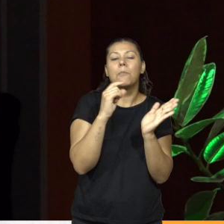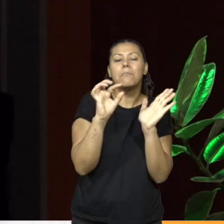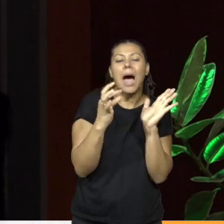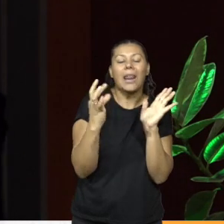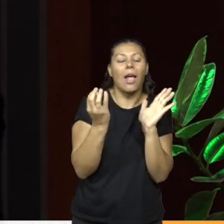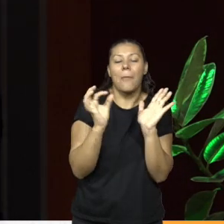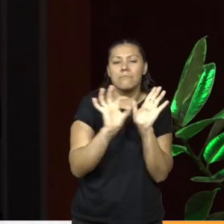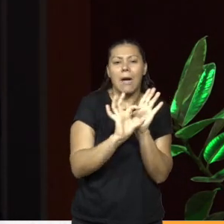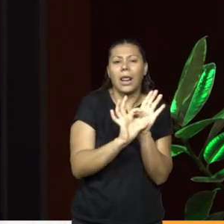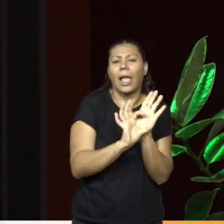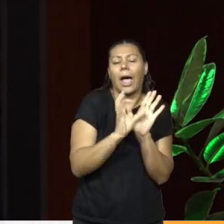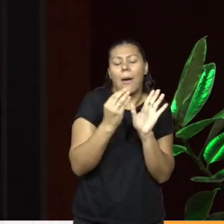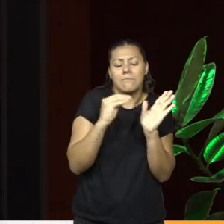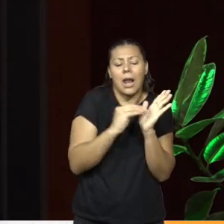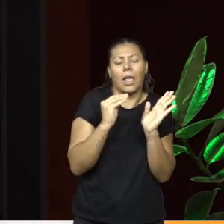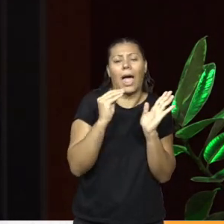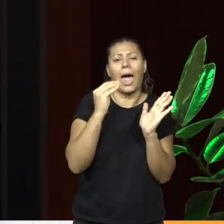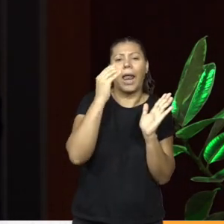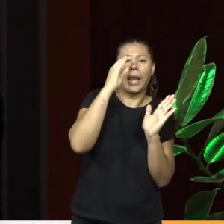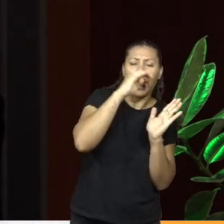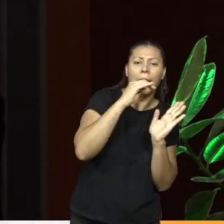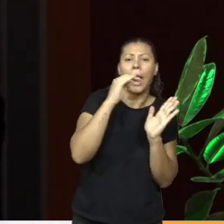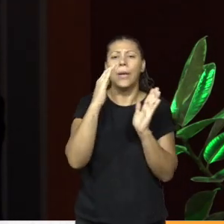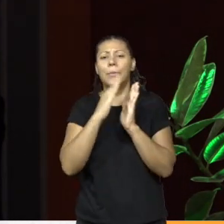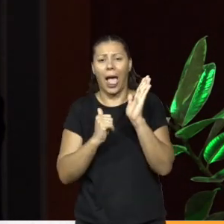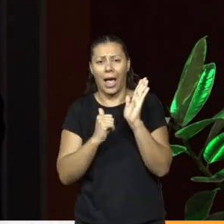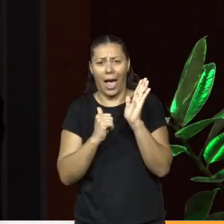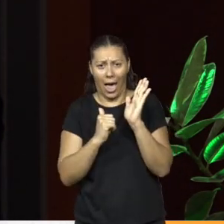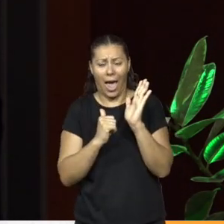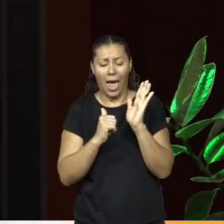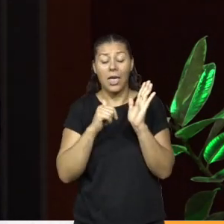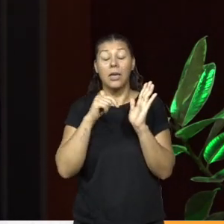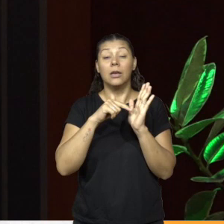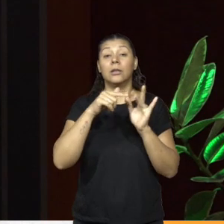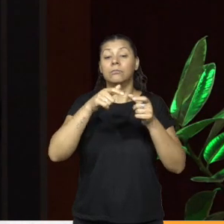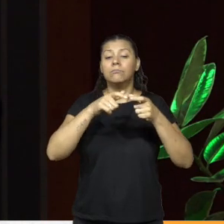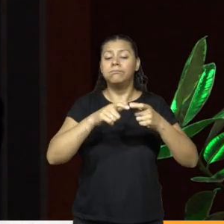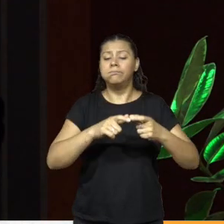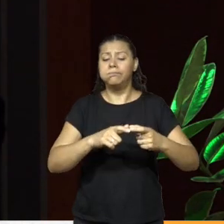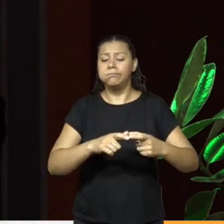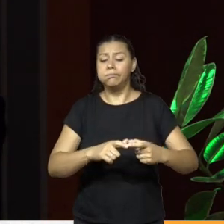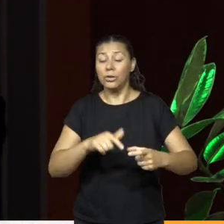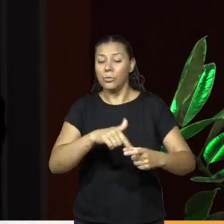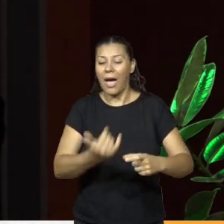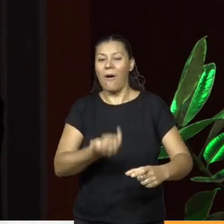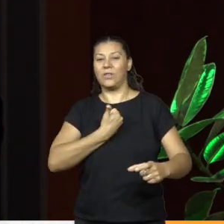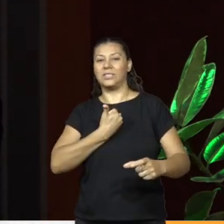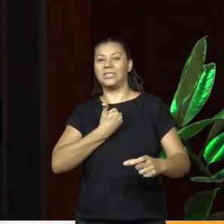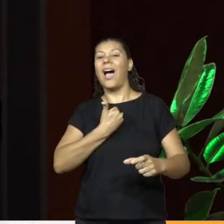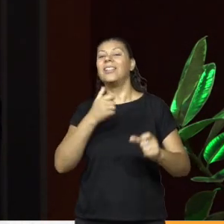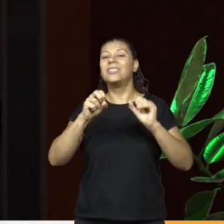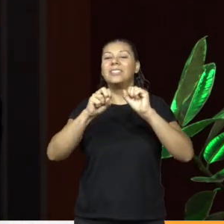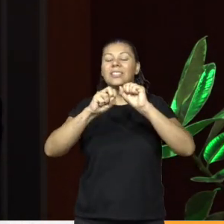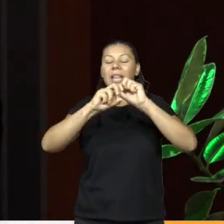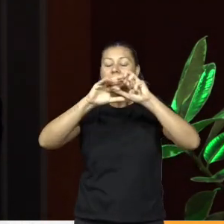porque ahí a ese nivel de profundidad es que nos va a indicar la transparencia del agua. Cuando no